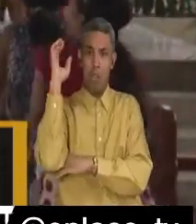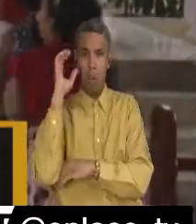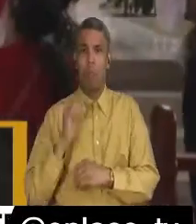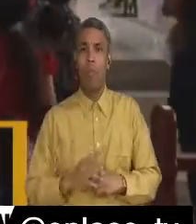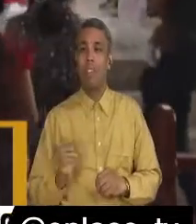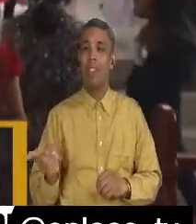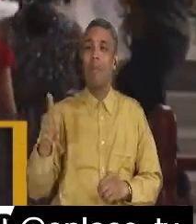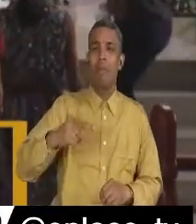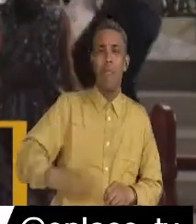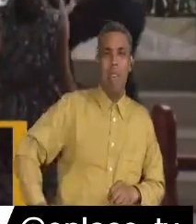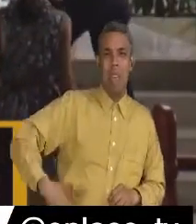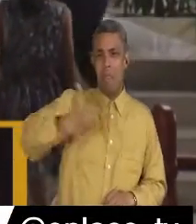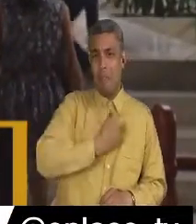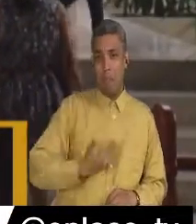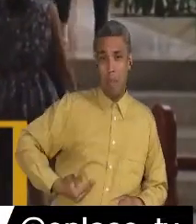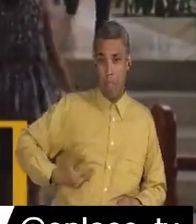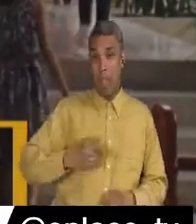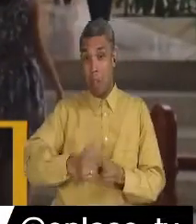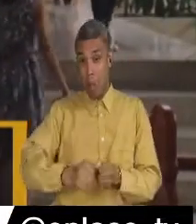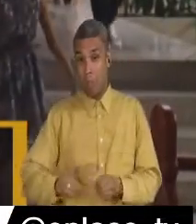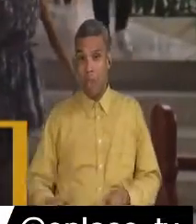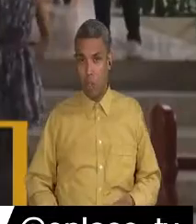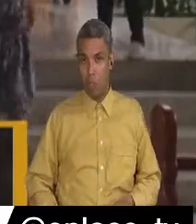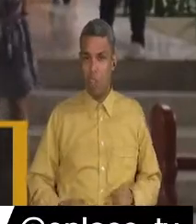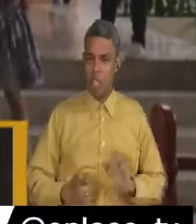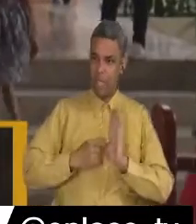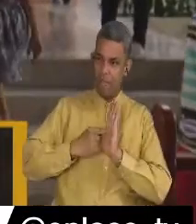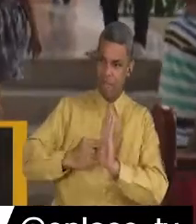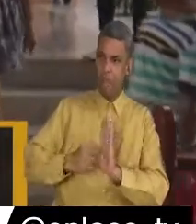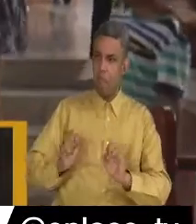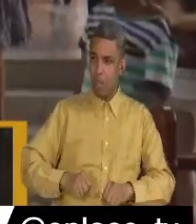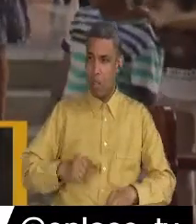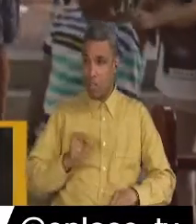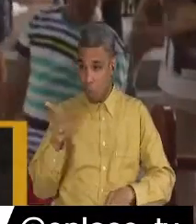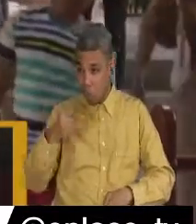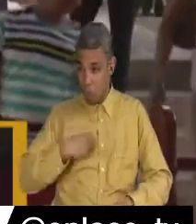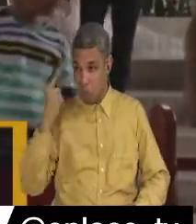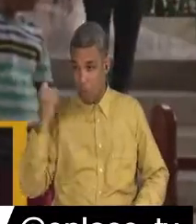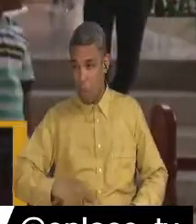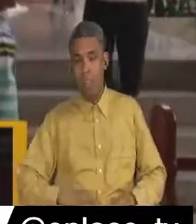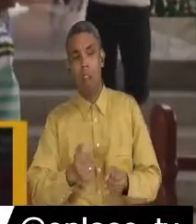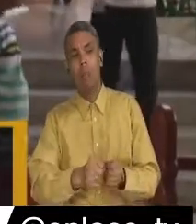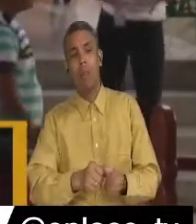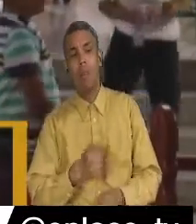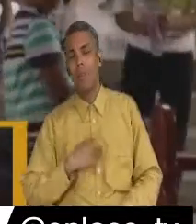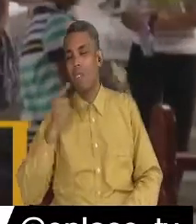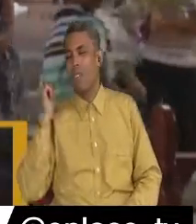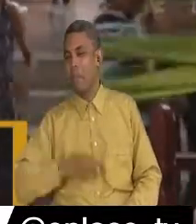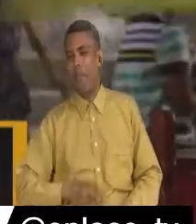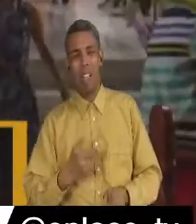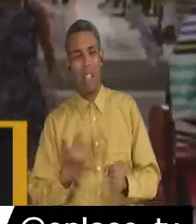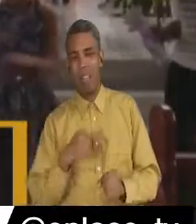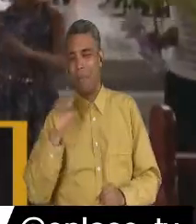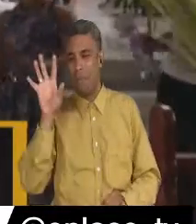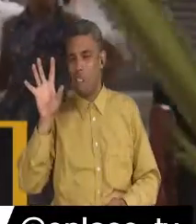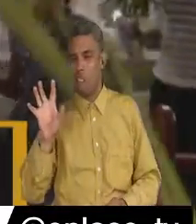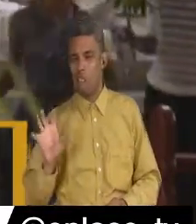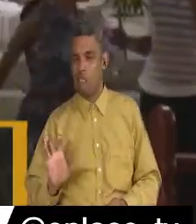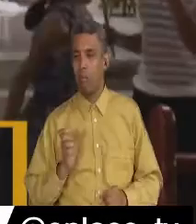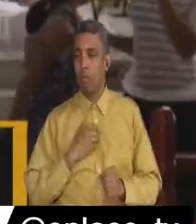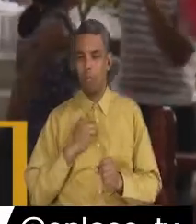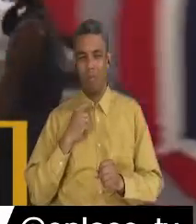no estamos dispuestos a permitir que nuestra refinería quede chatarrizada. Entonces, sin ningún